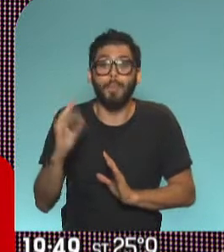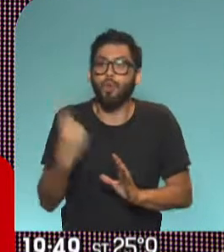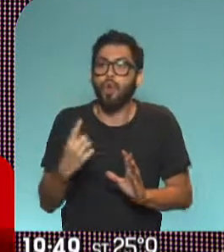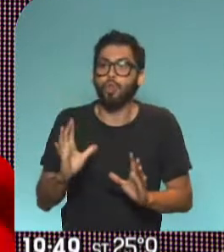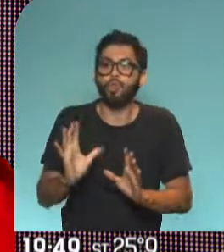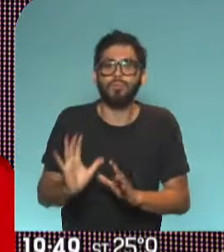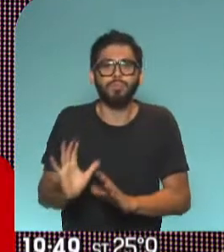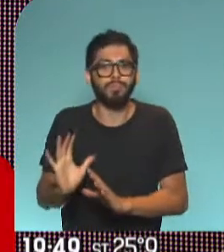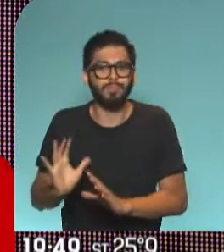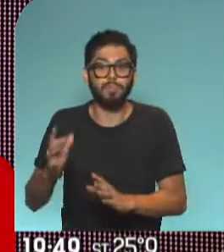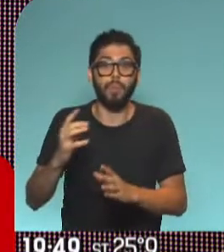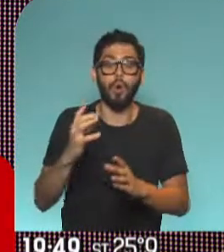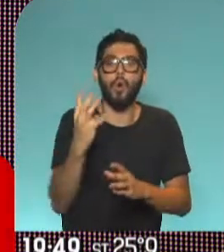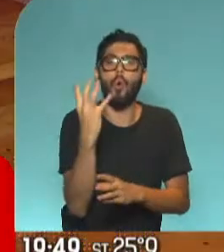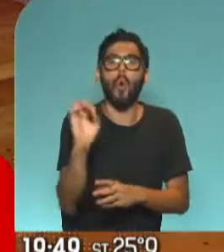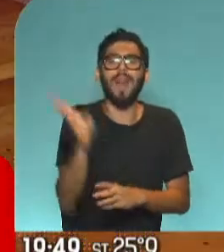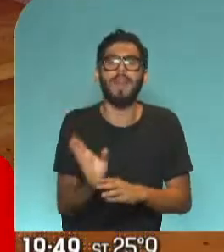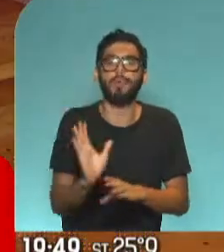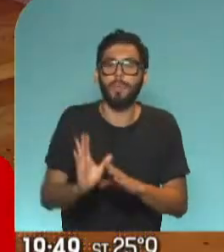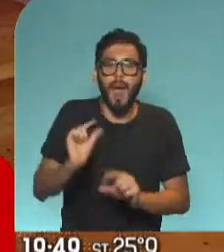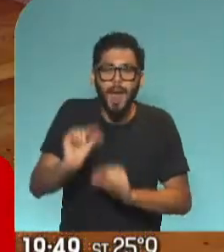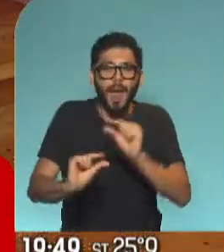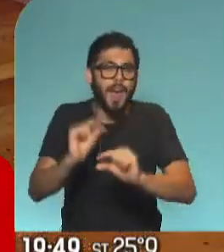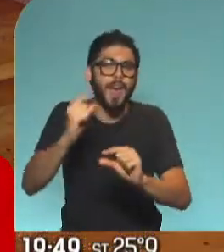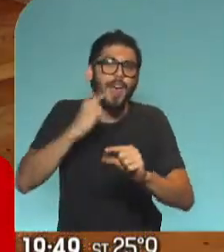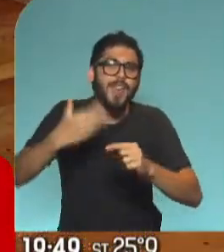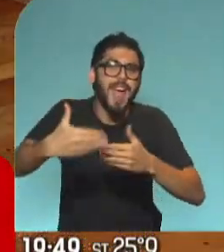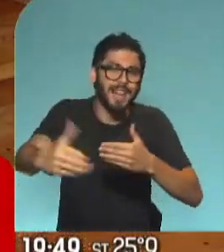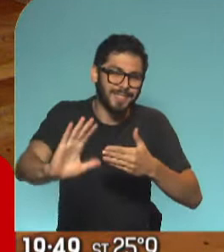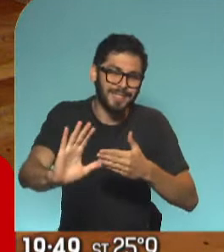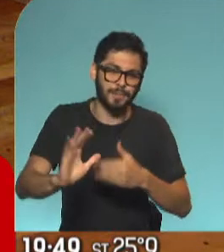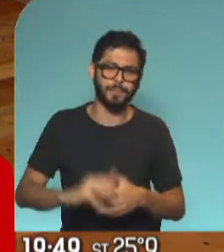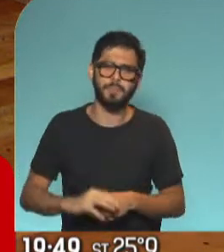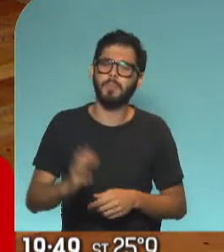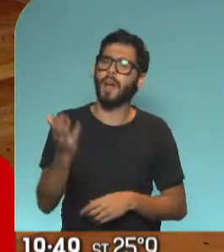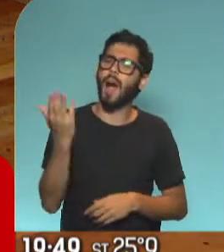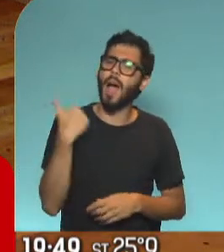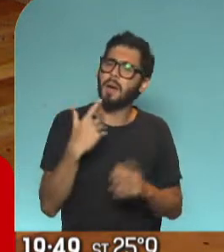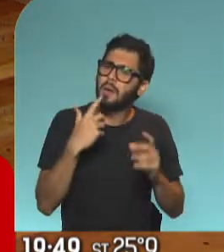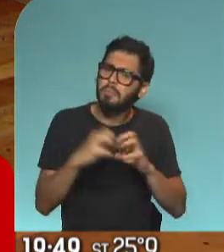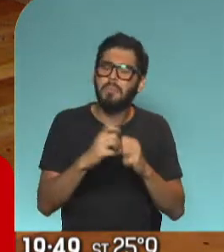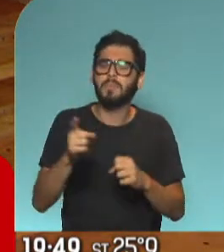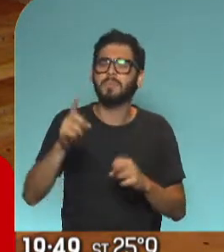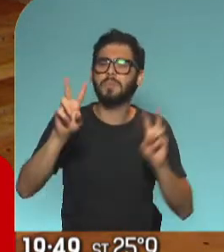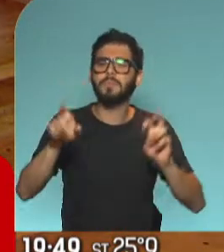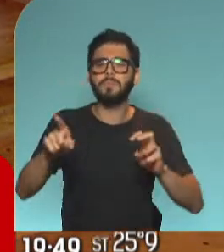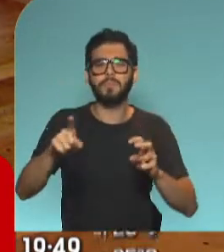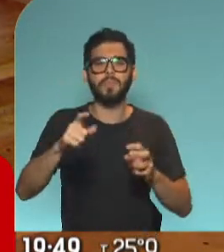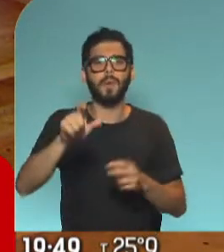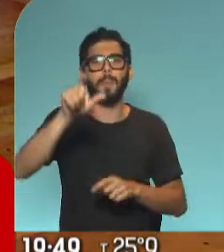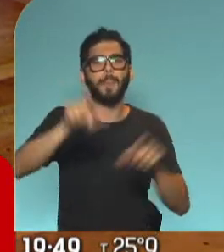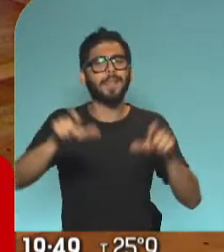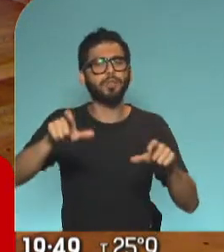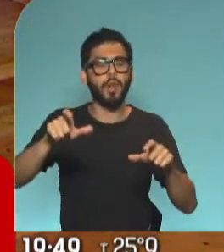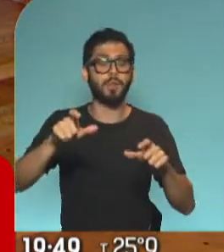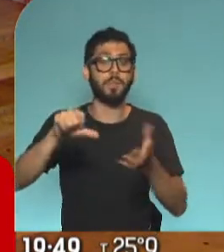un 40% en estos momentos. Ayer se hablaba de las restricciones que se van a aplicar justamente para quienes pretendían o pretenden